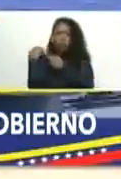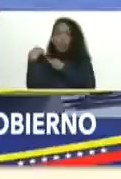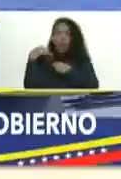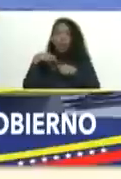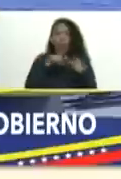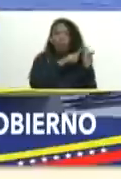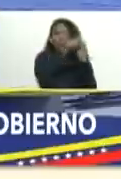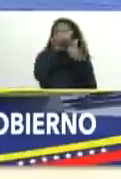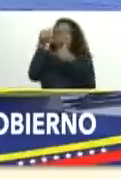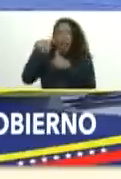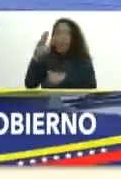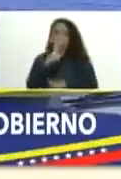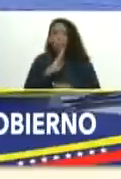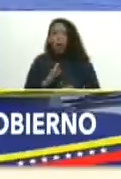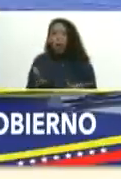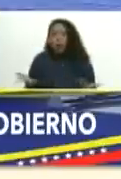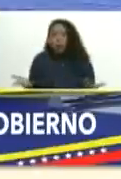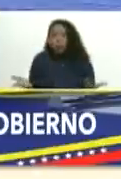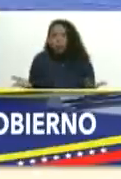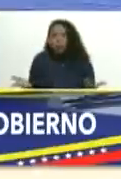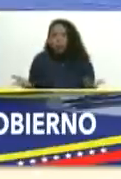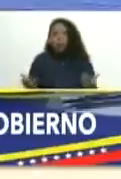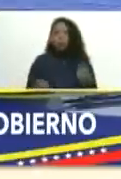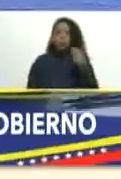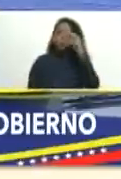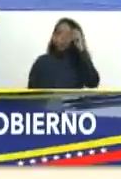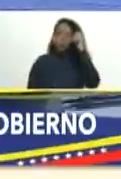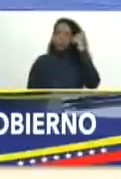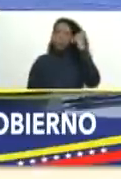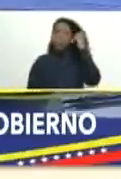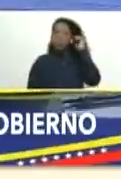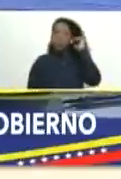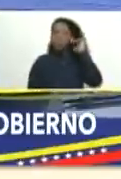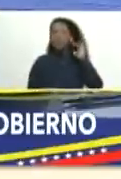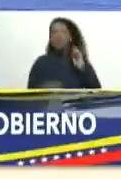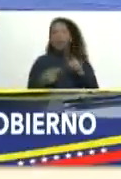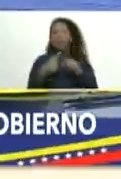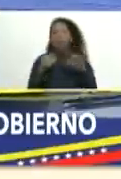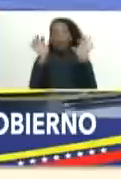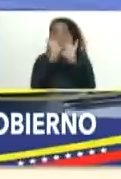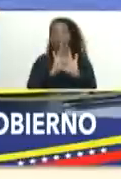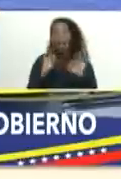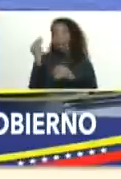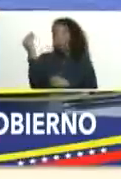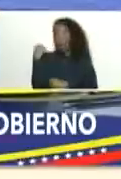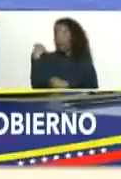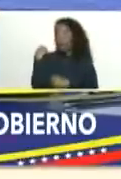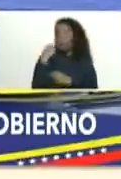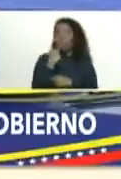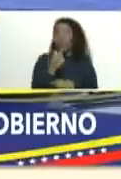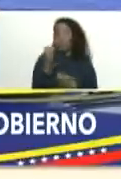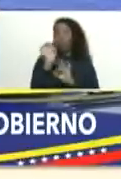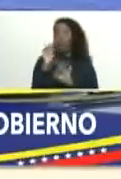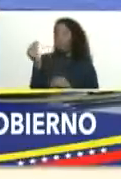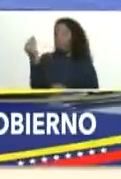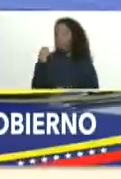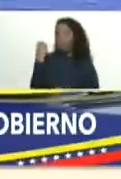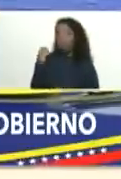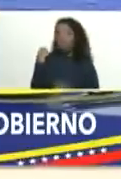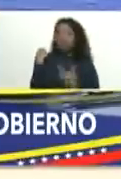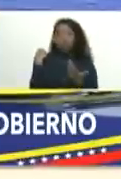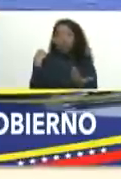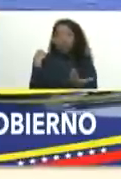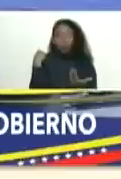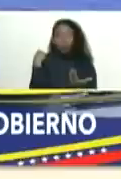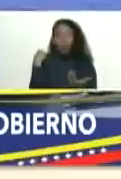en Barinas. ¿Ah? Ah, pero es que a mí nadie me lo había dicho, le dije. A mí nadie me lo ha dicho. Bueno, ve